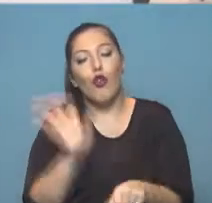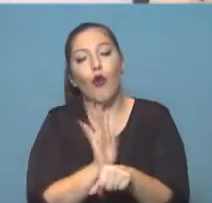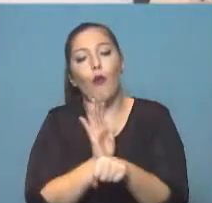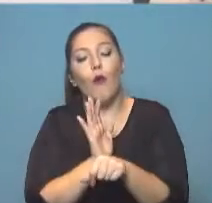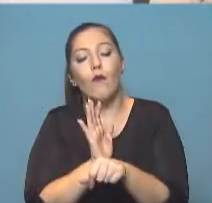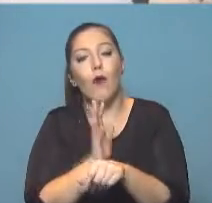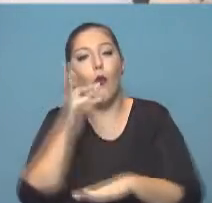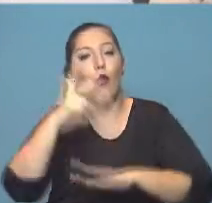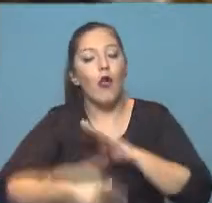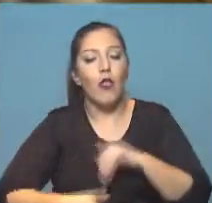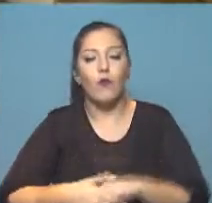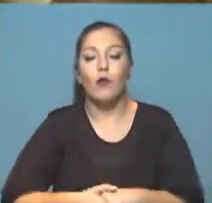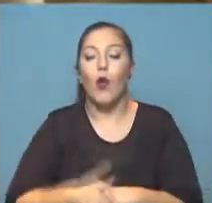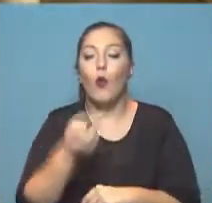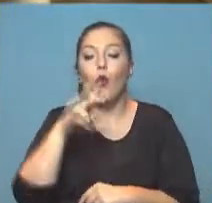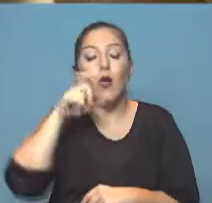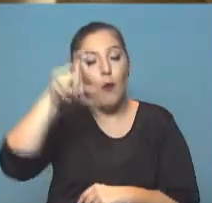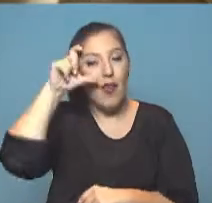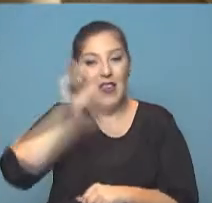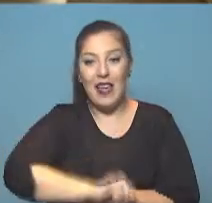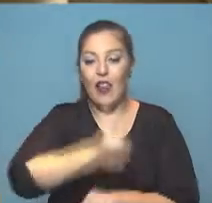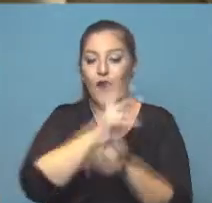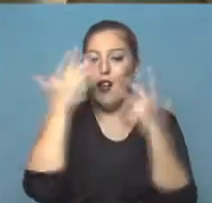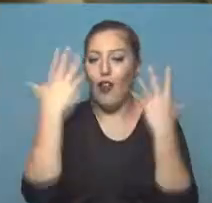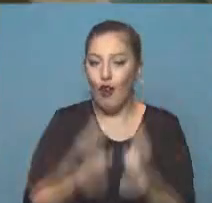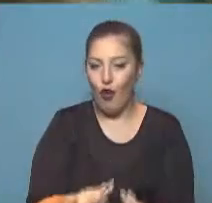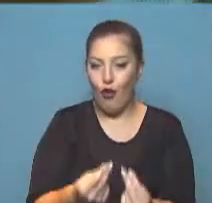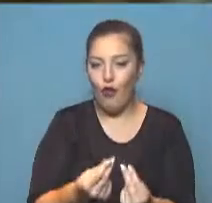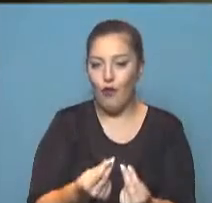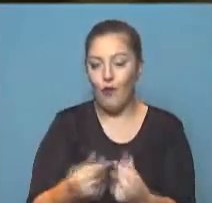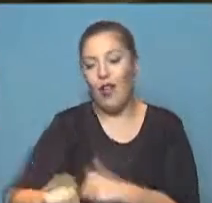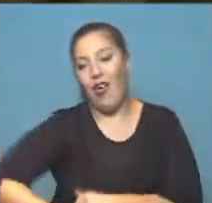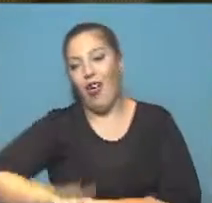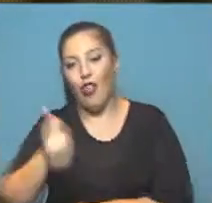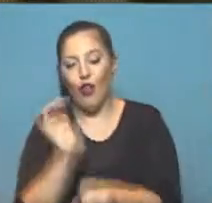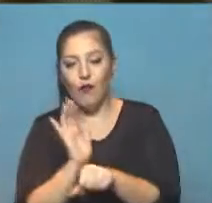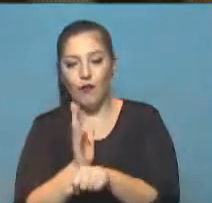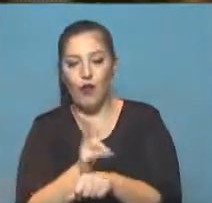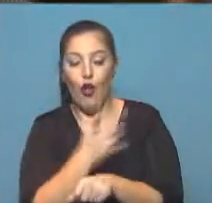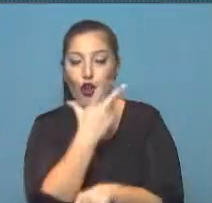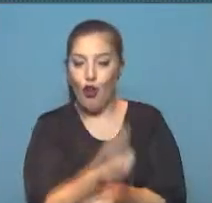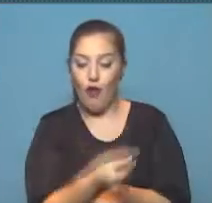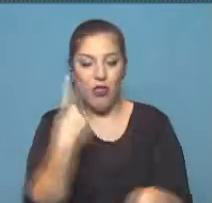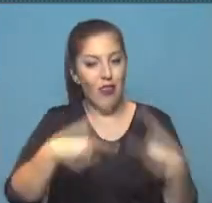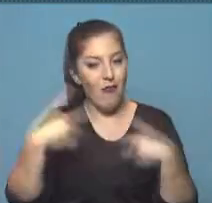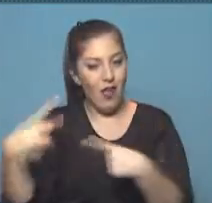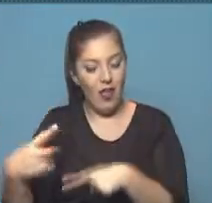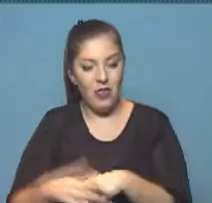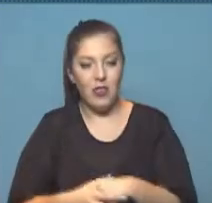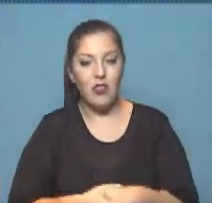bloqueado, Uribe, que es el gran ganador del no, porque si bien el ganador tiene, entre el no había distintas